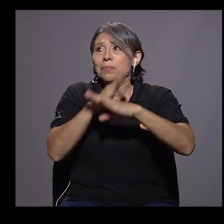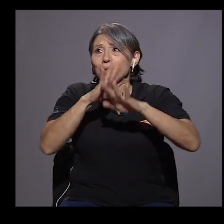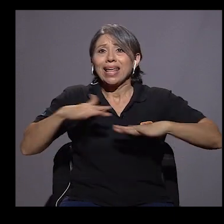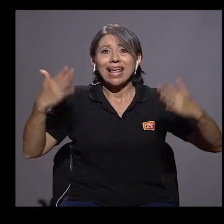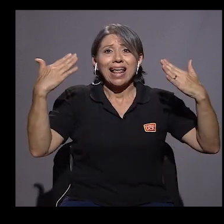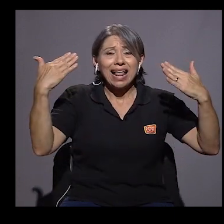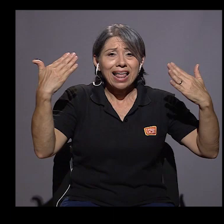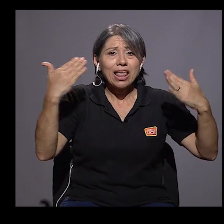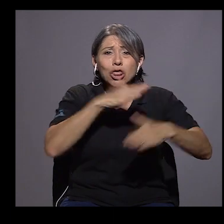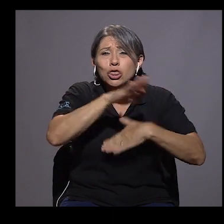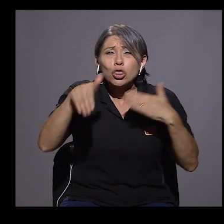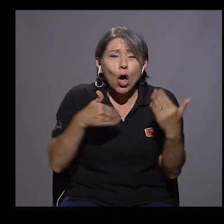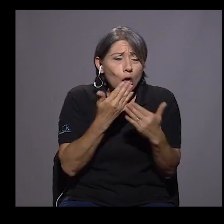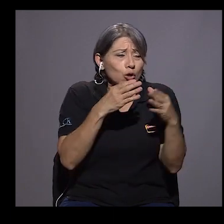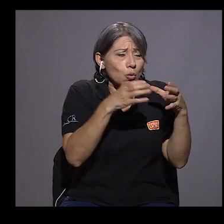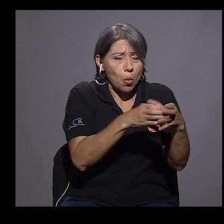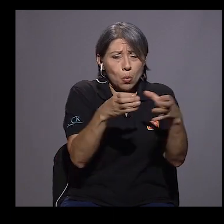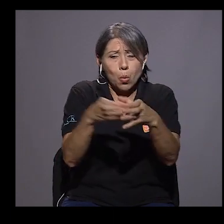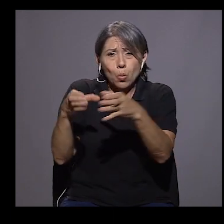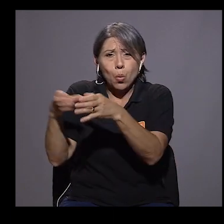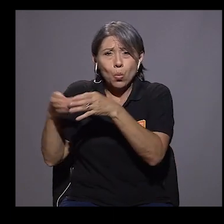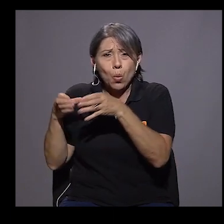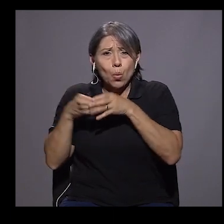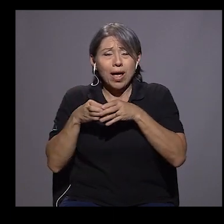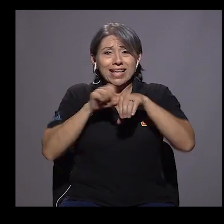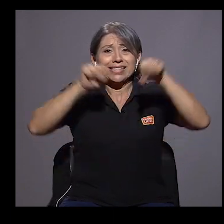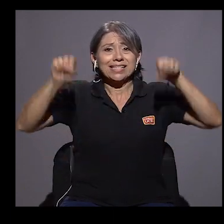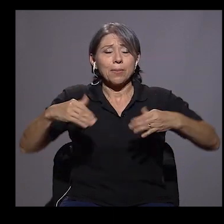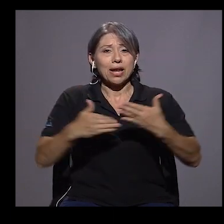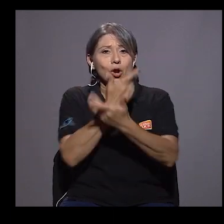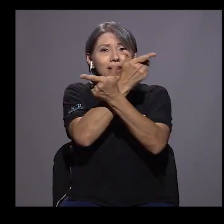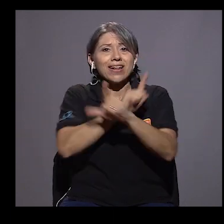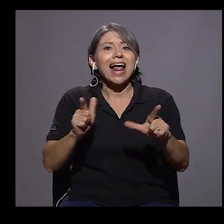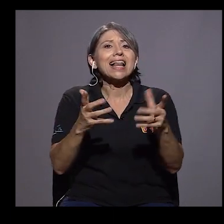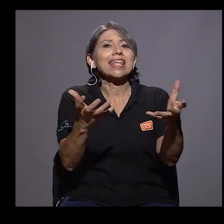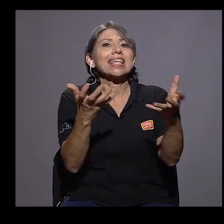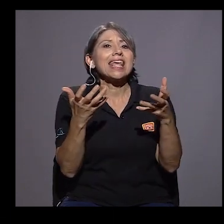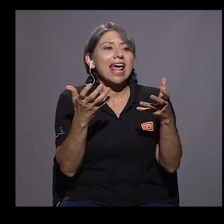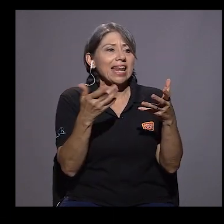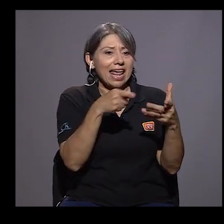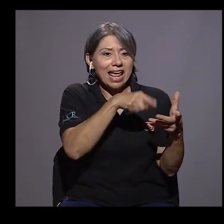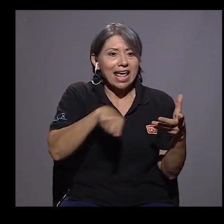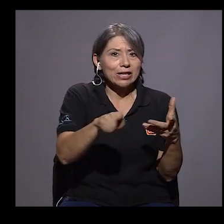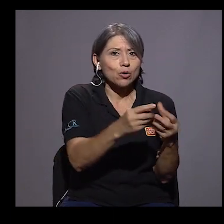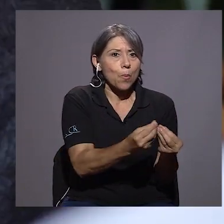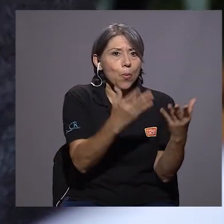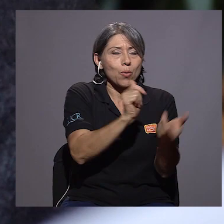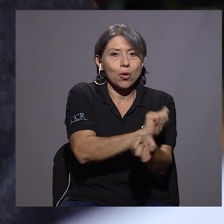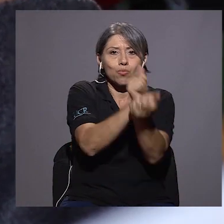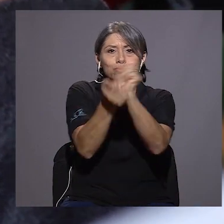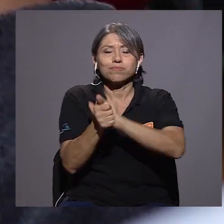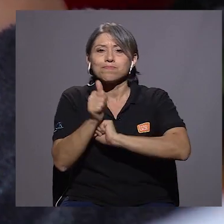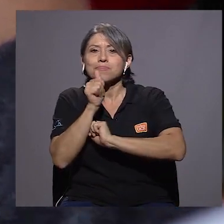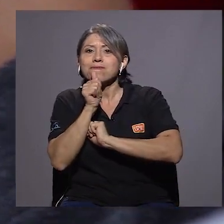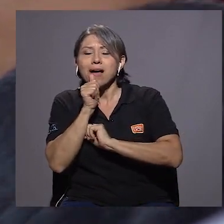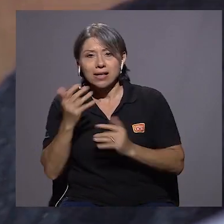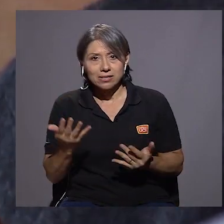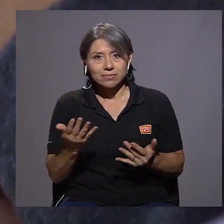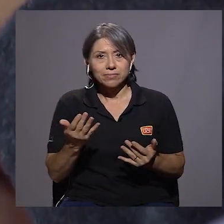personas empobrecidas, ecologistas y todas aquellas que el sistema neoliberal pretende arrebatarnos para